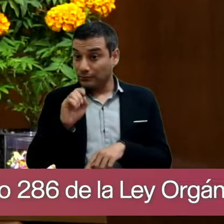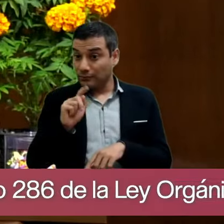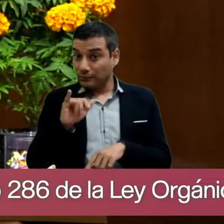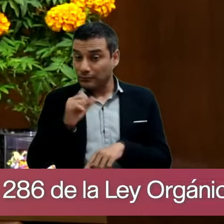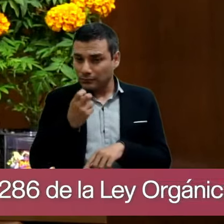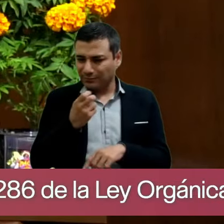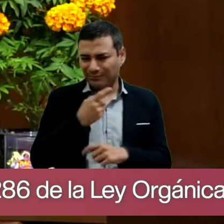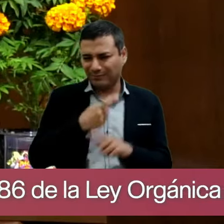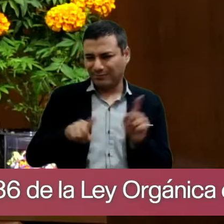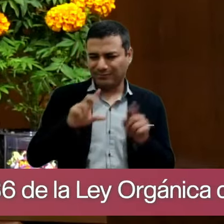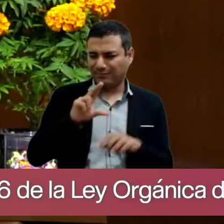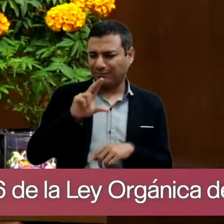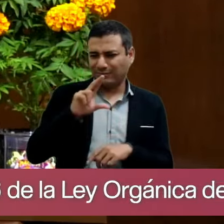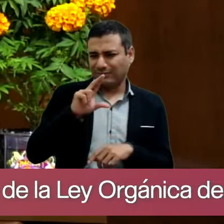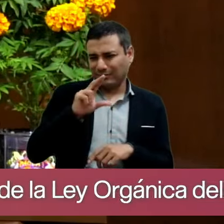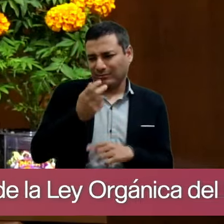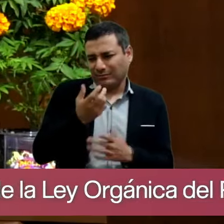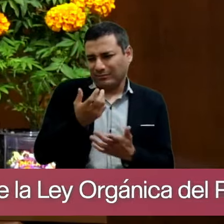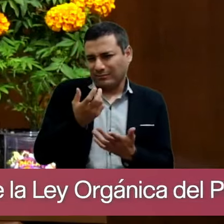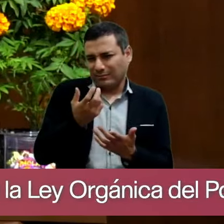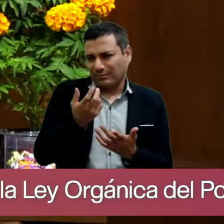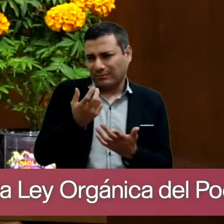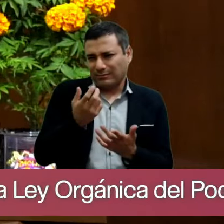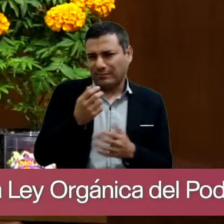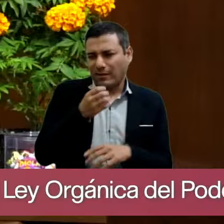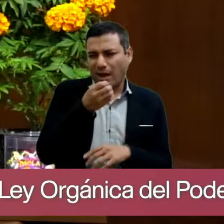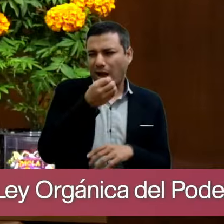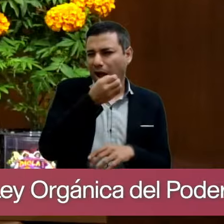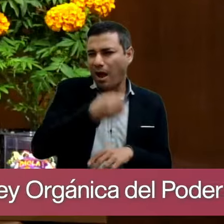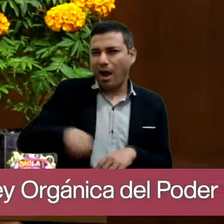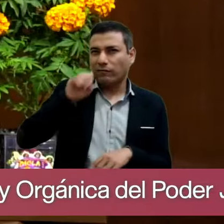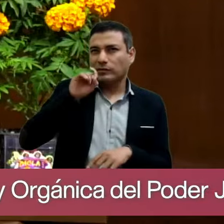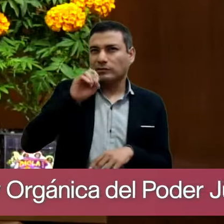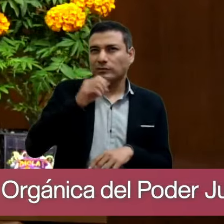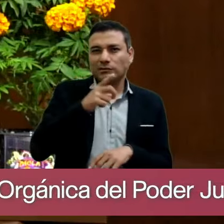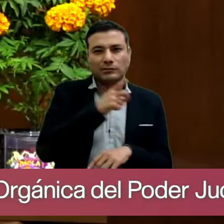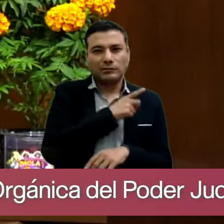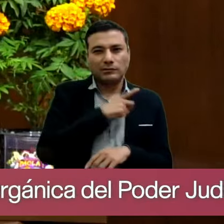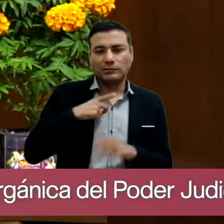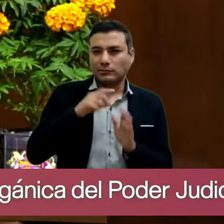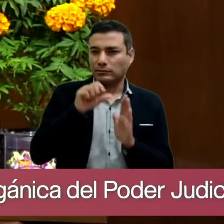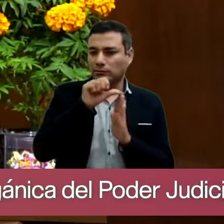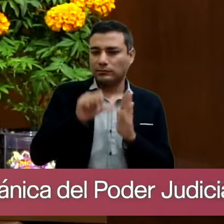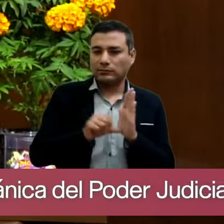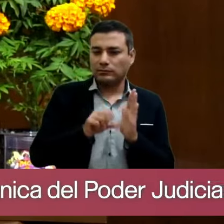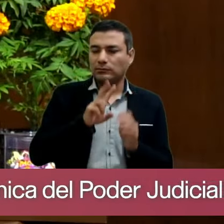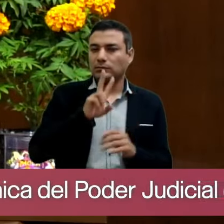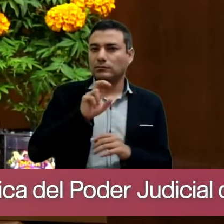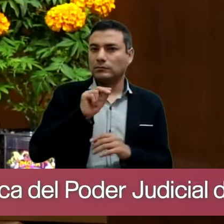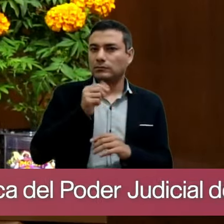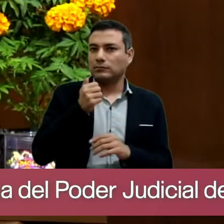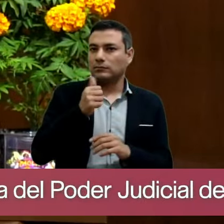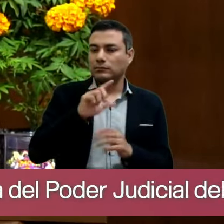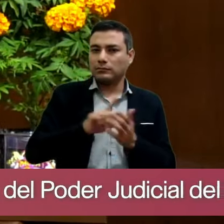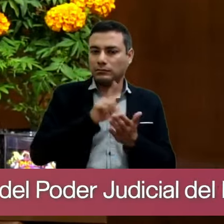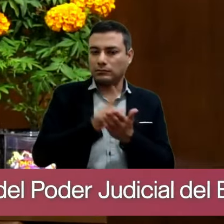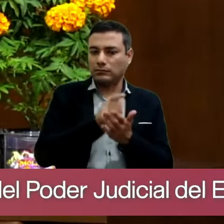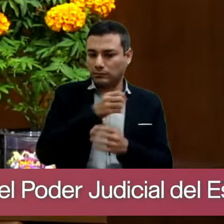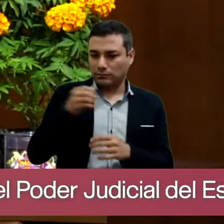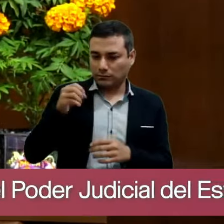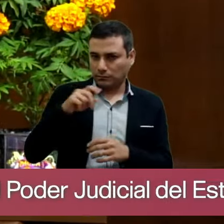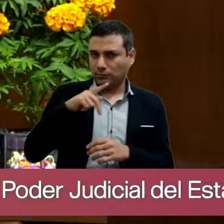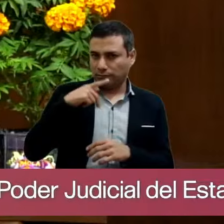existido la necesidad de reconocer y aprobar el artículo 286 de la Ley Orgánica del